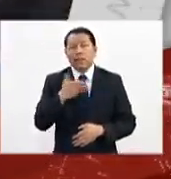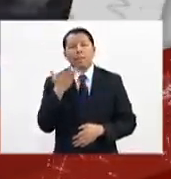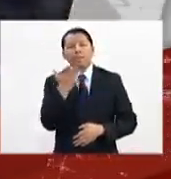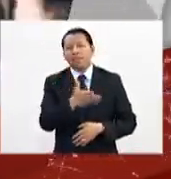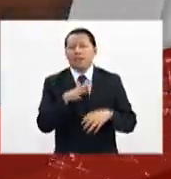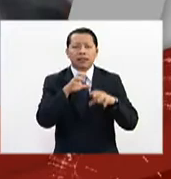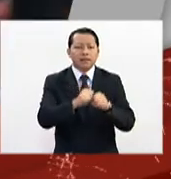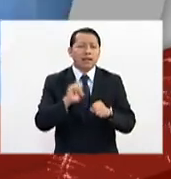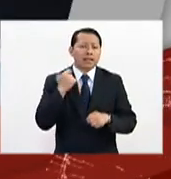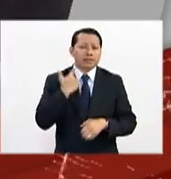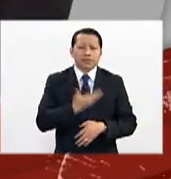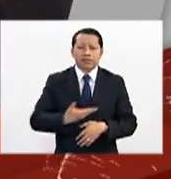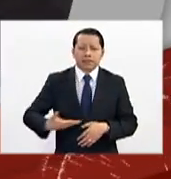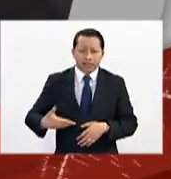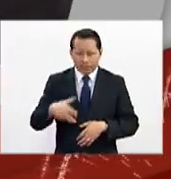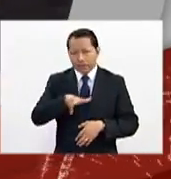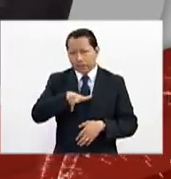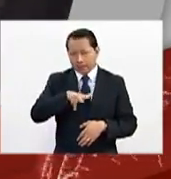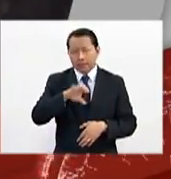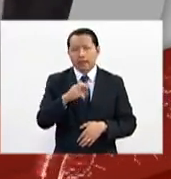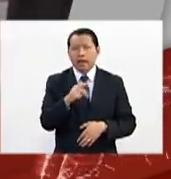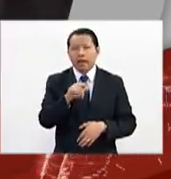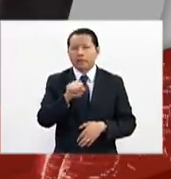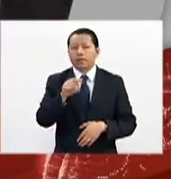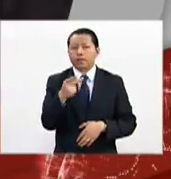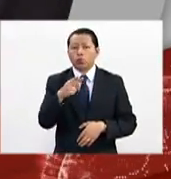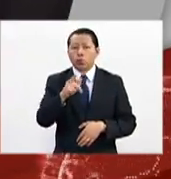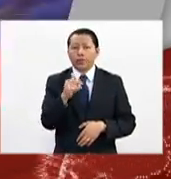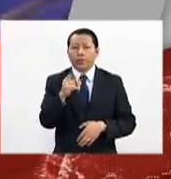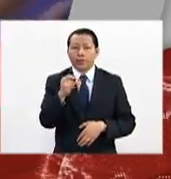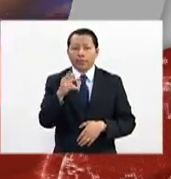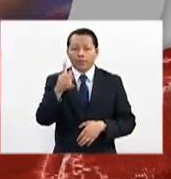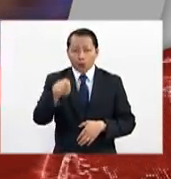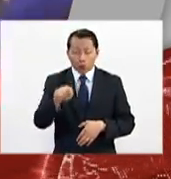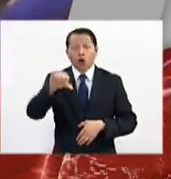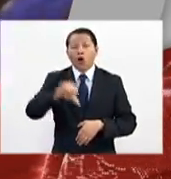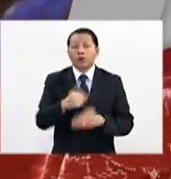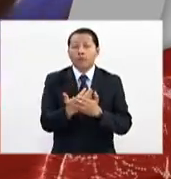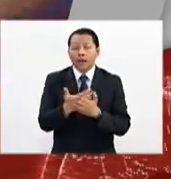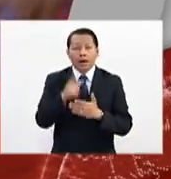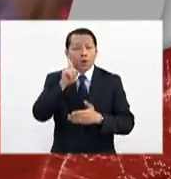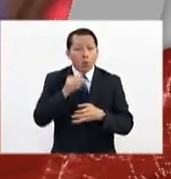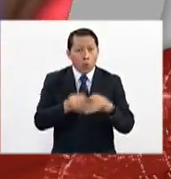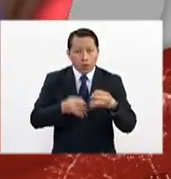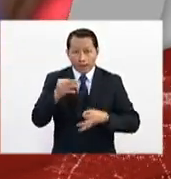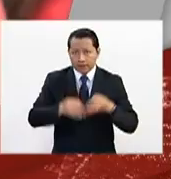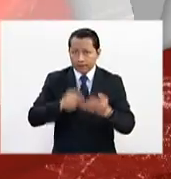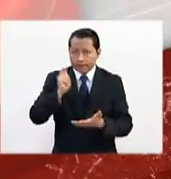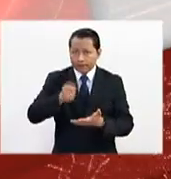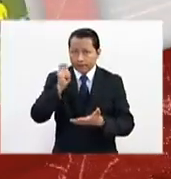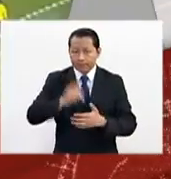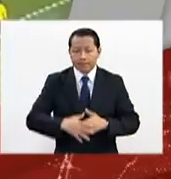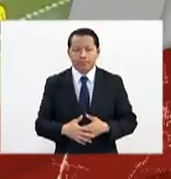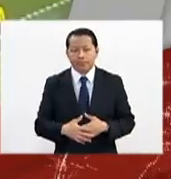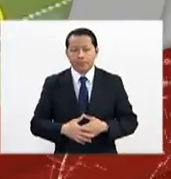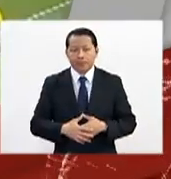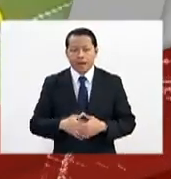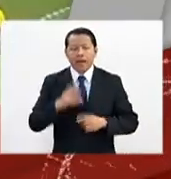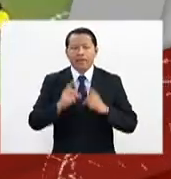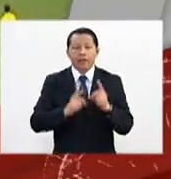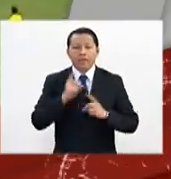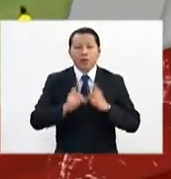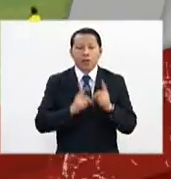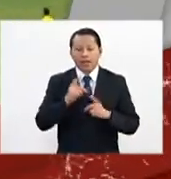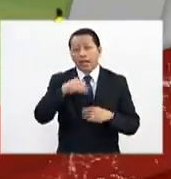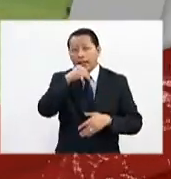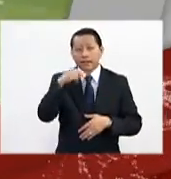capturar al expresidente de la Generalitat, Carles Puigdemont. Hoy se espera que la juez lo determine. Y en los